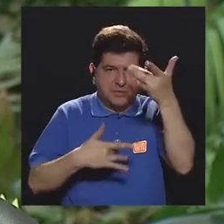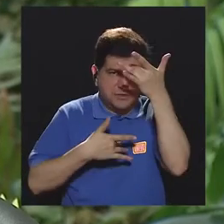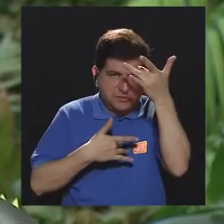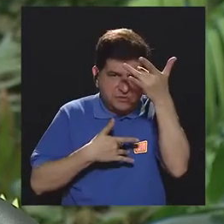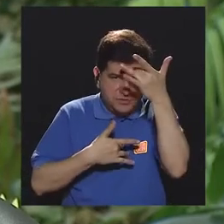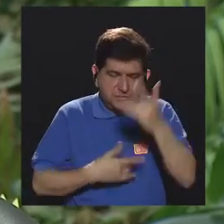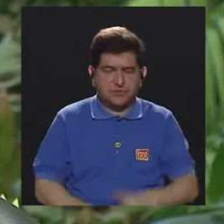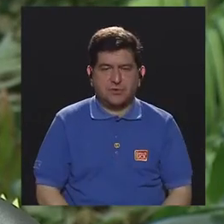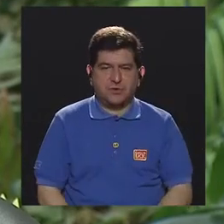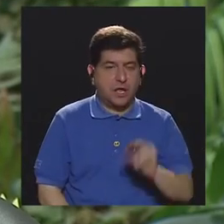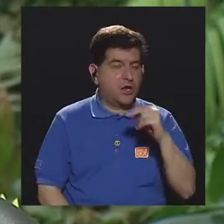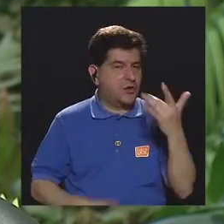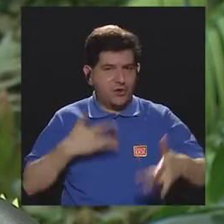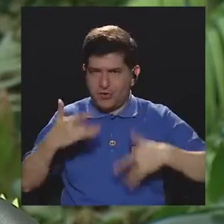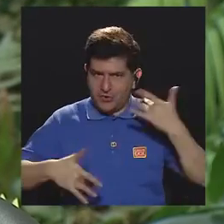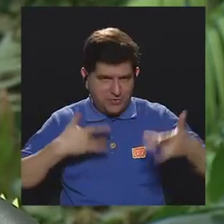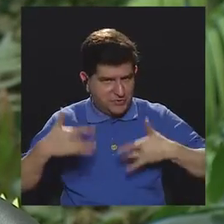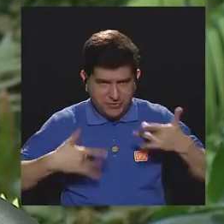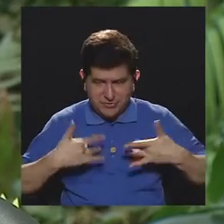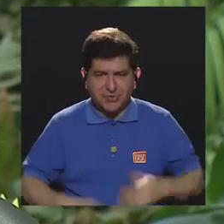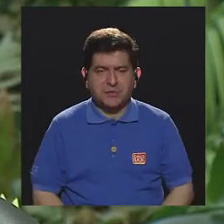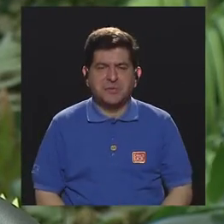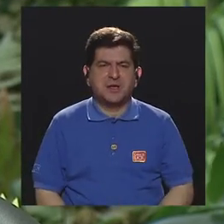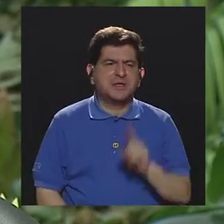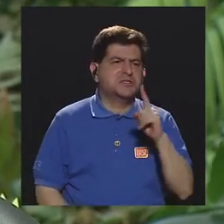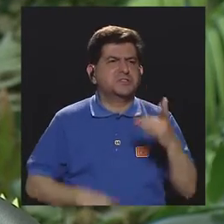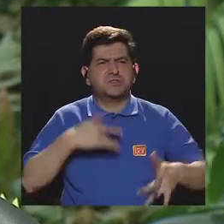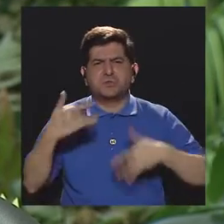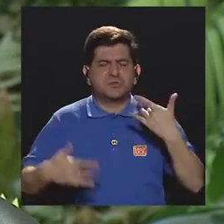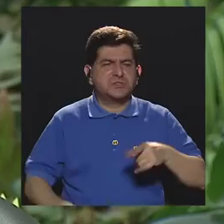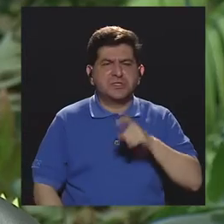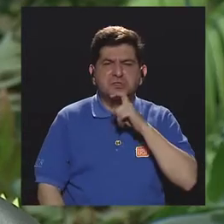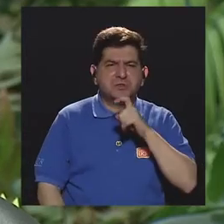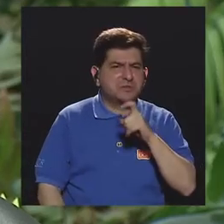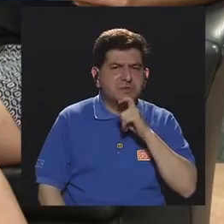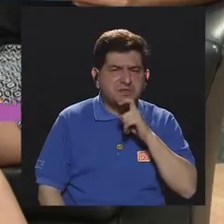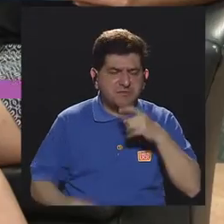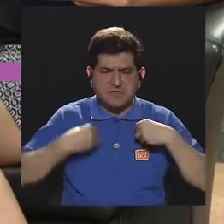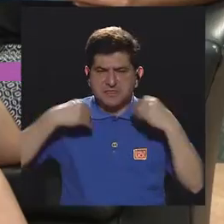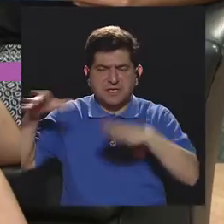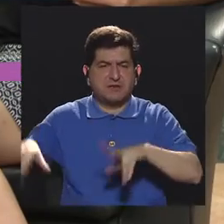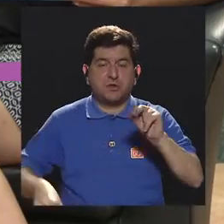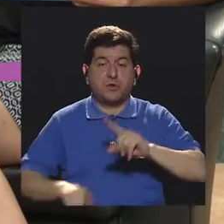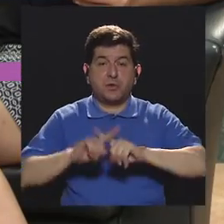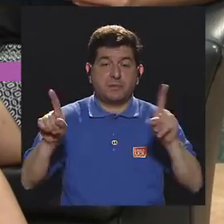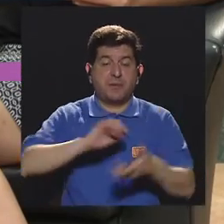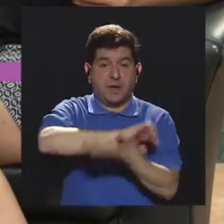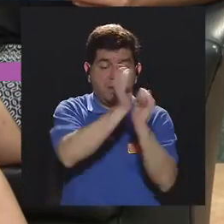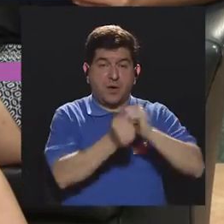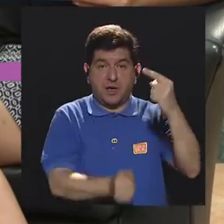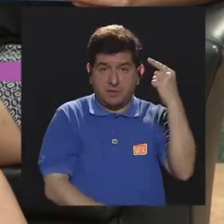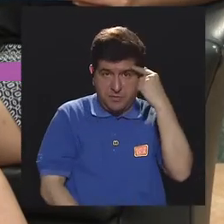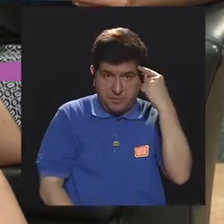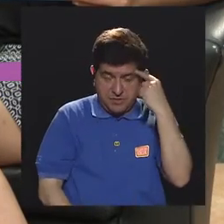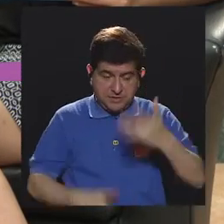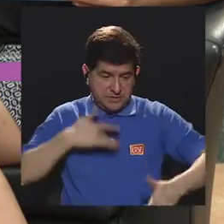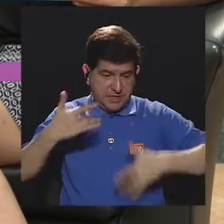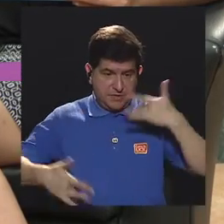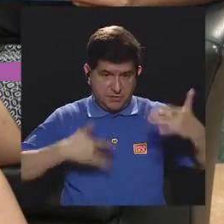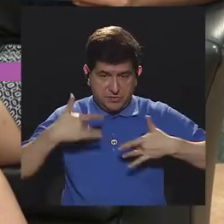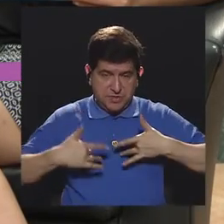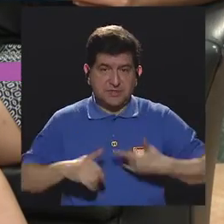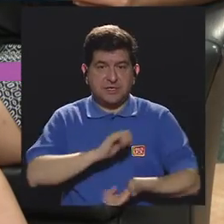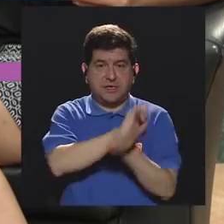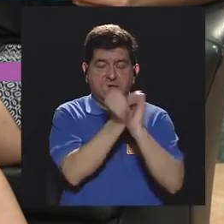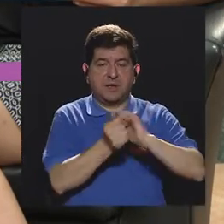enfermedad, no a los síntomas, porque dejar un síntoma no es tan difícil. El cambio de pensar, sentir y de actuar